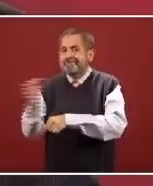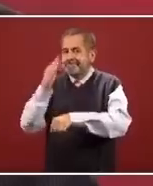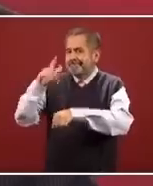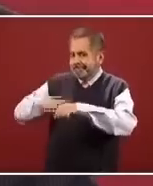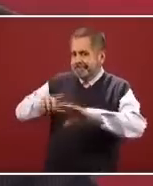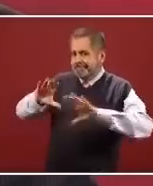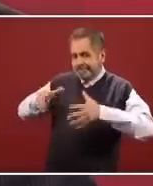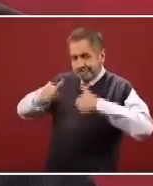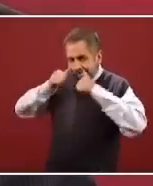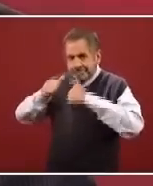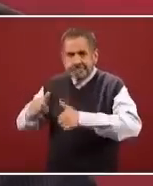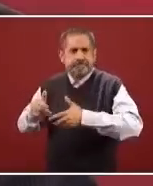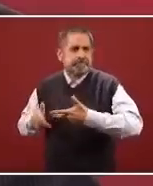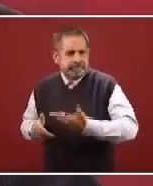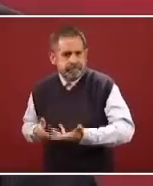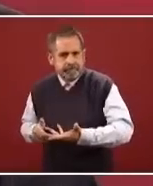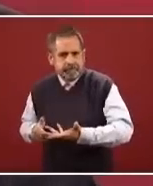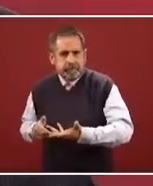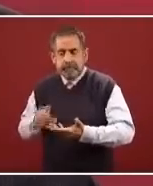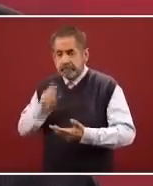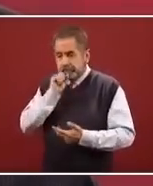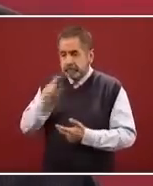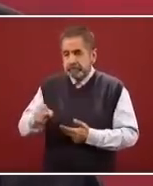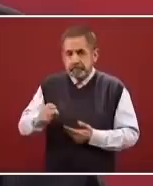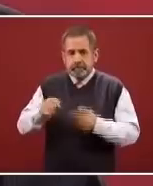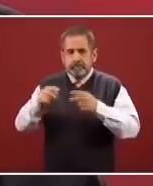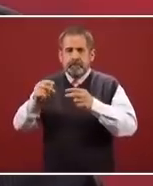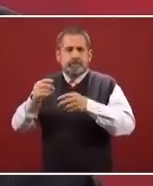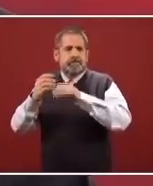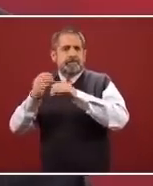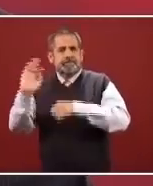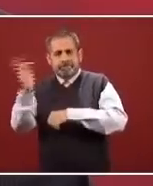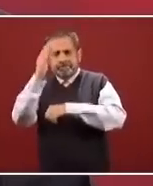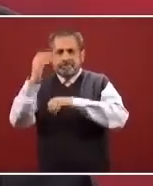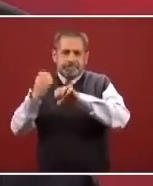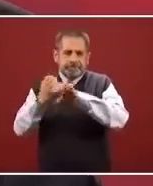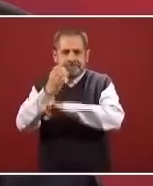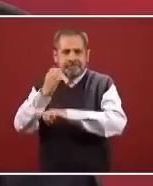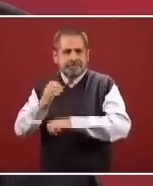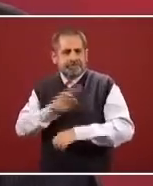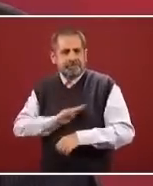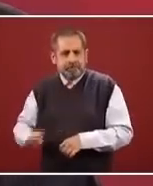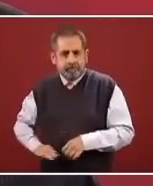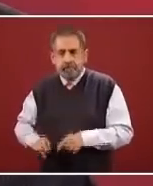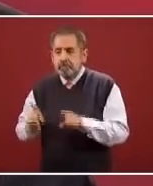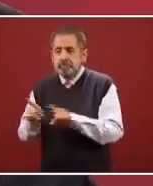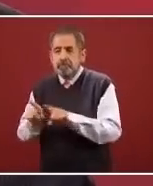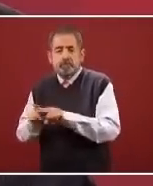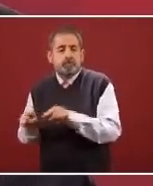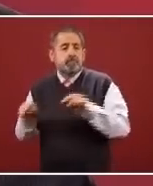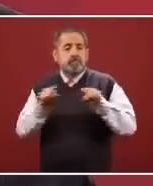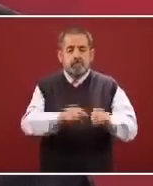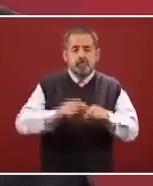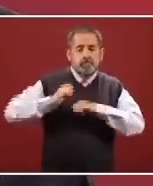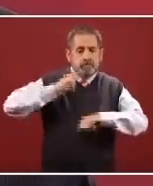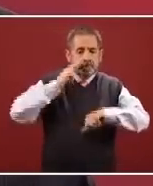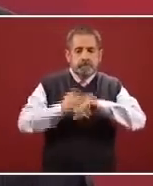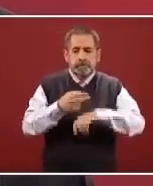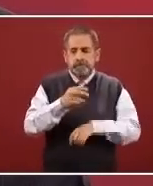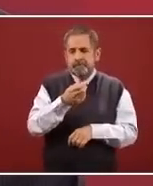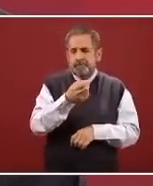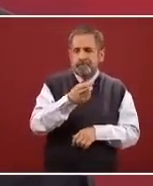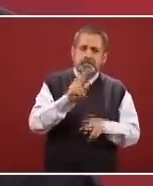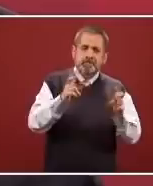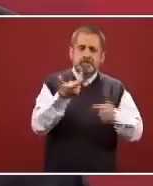cabo para poder asegurar la atención médica también en todos los niveles. En el caso de la Secretaría de Salud, tenemos las jurisdicciones sanitarias. Las